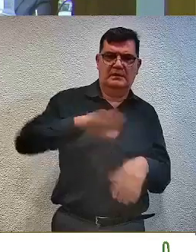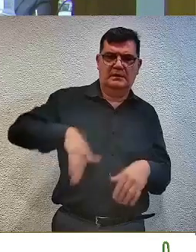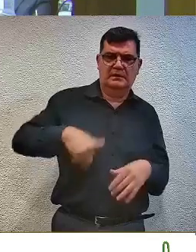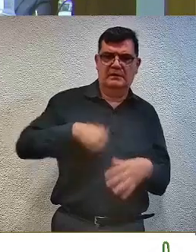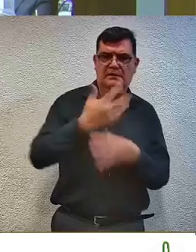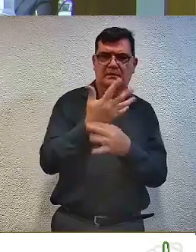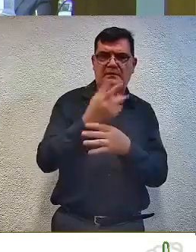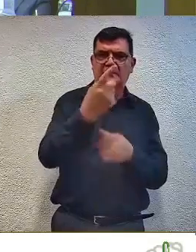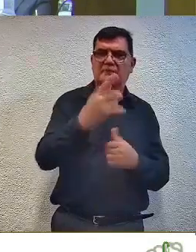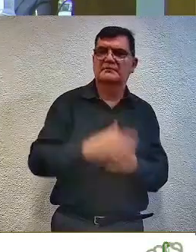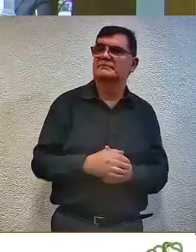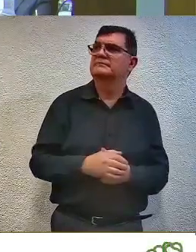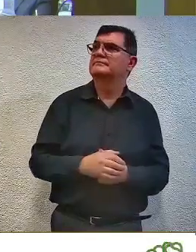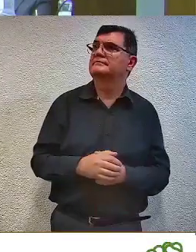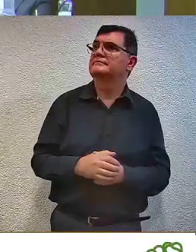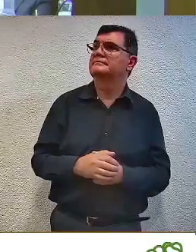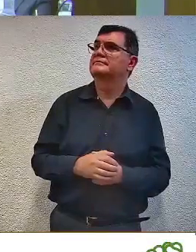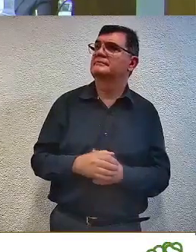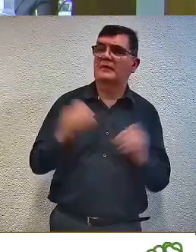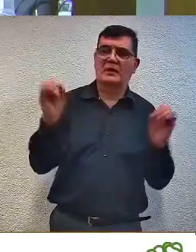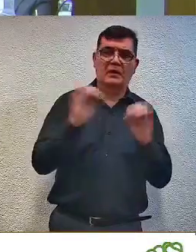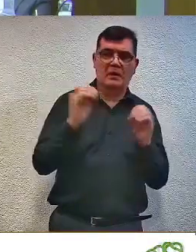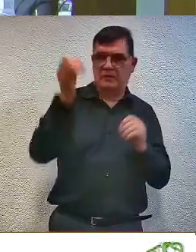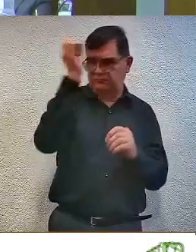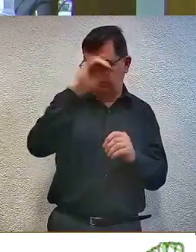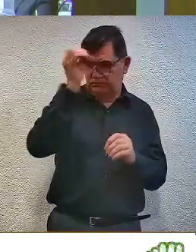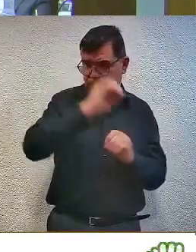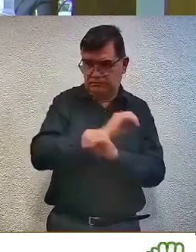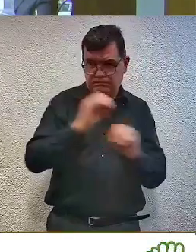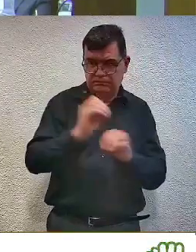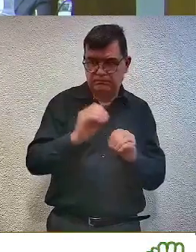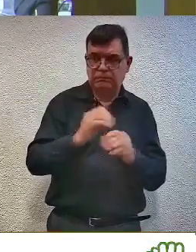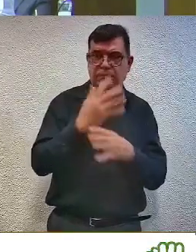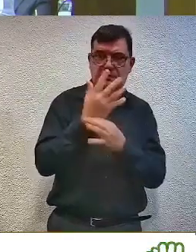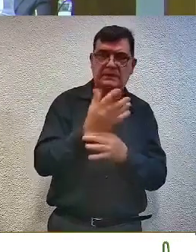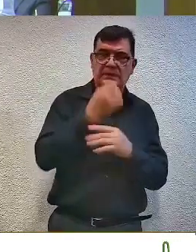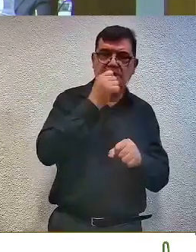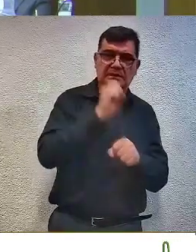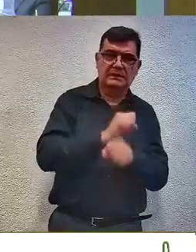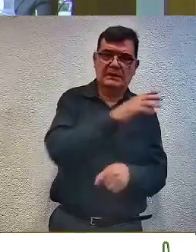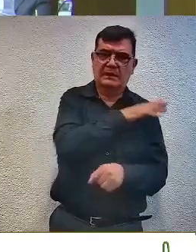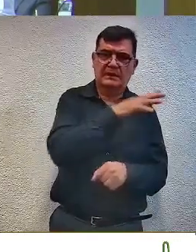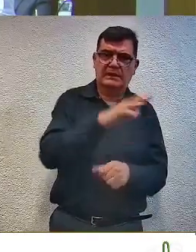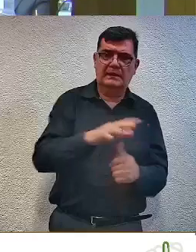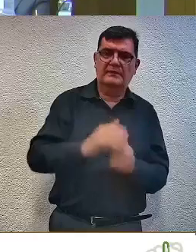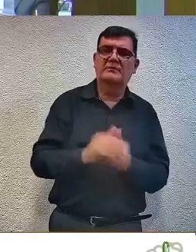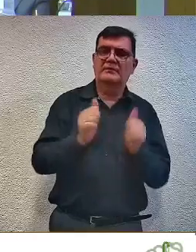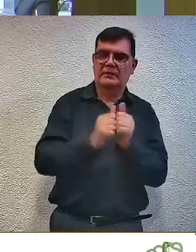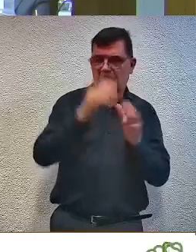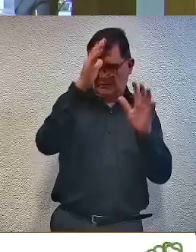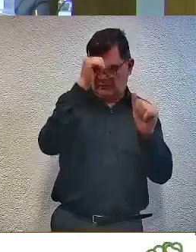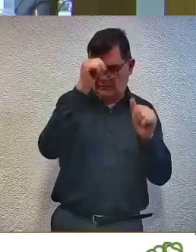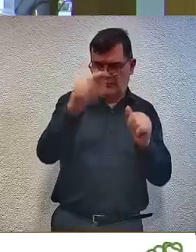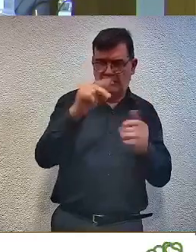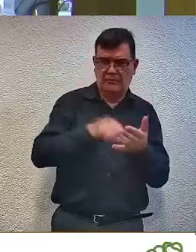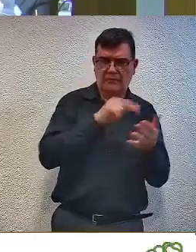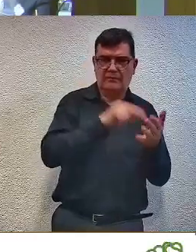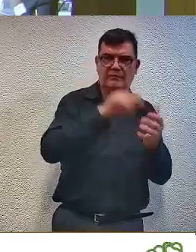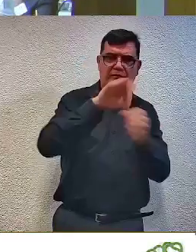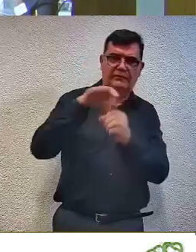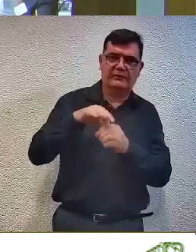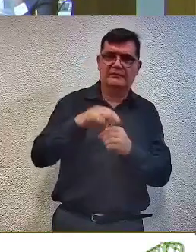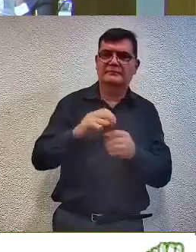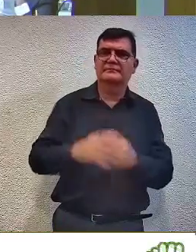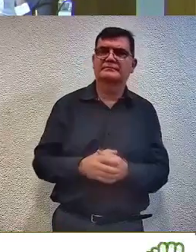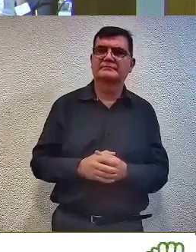cuenta. No habiendo comentarios al respecto, secretario general de acuerdos, tome la votación, por